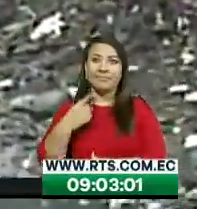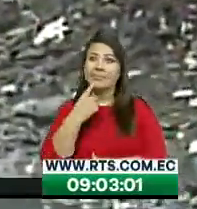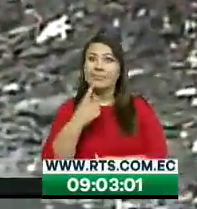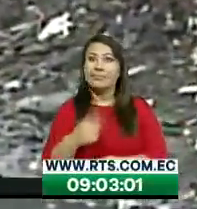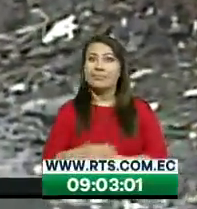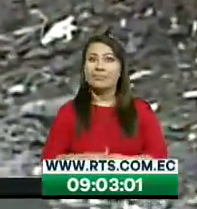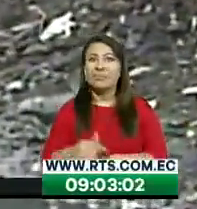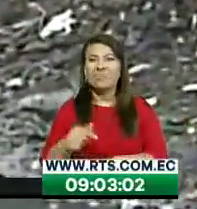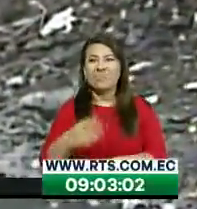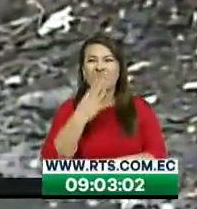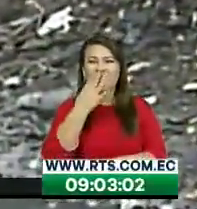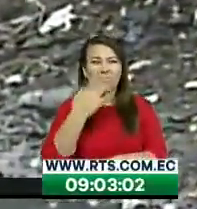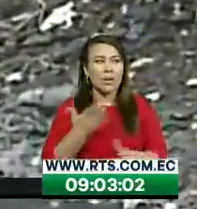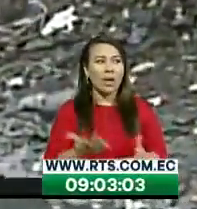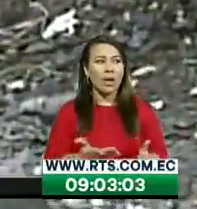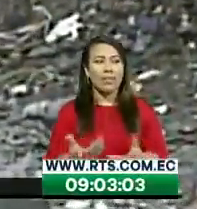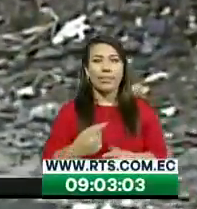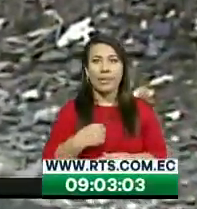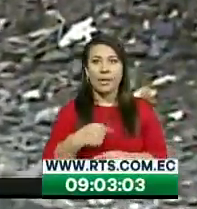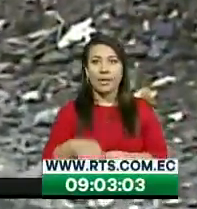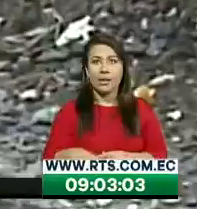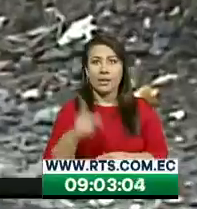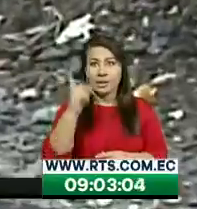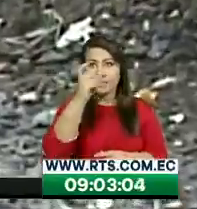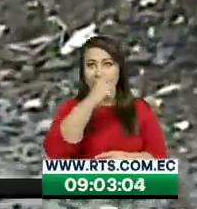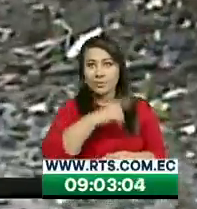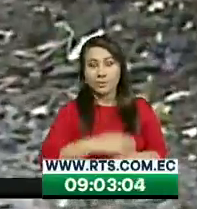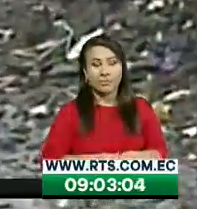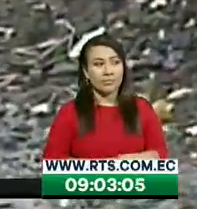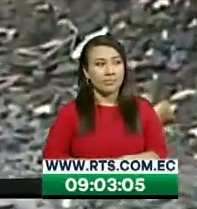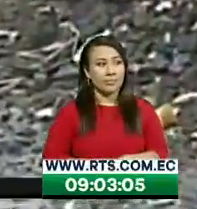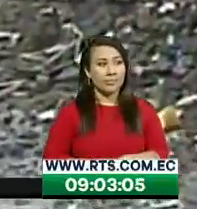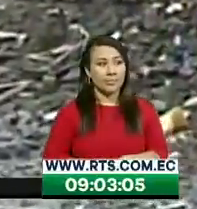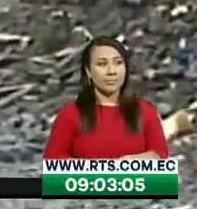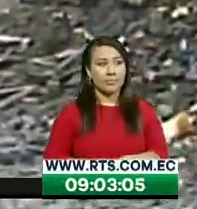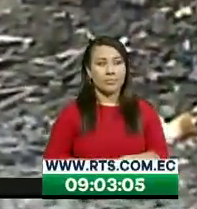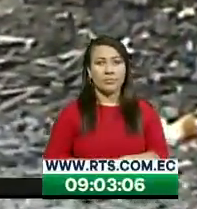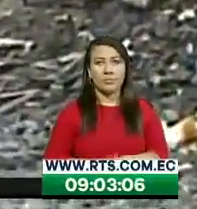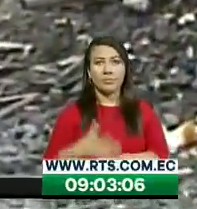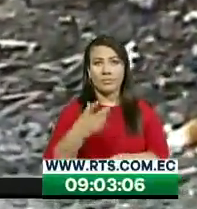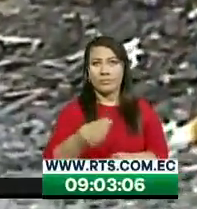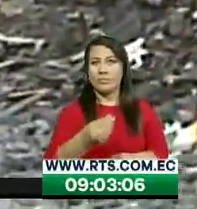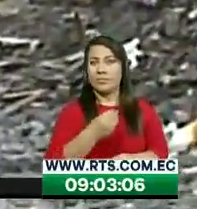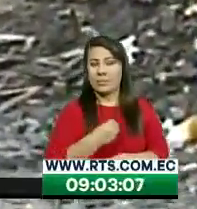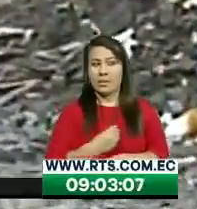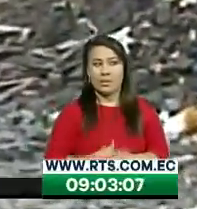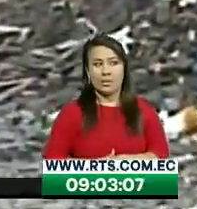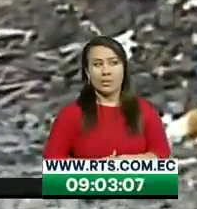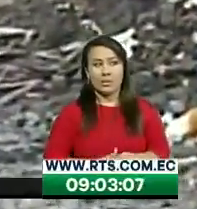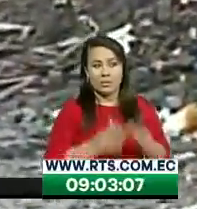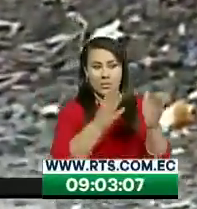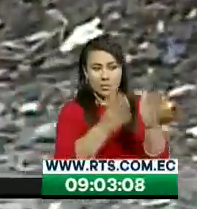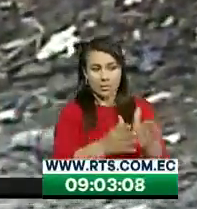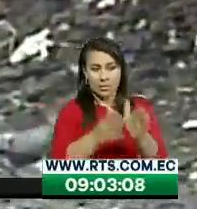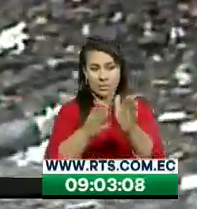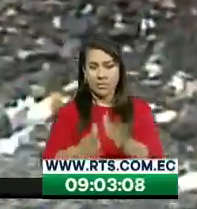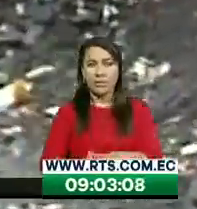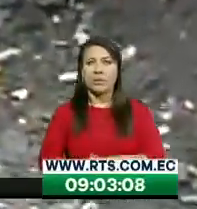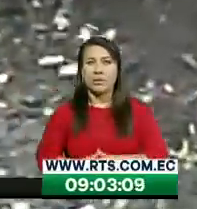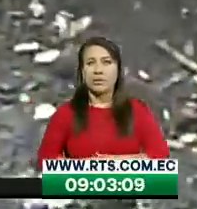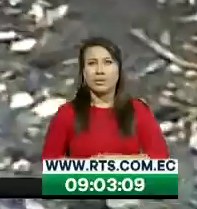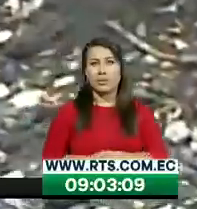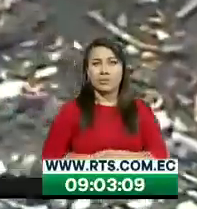a los comerciantes de este sector, apostados junto a esta calle de salida de la ciudadela Marta de Roldós, a que